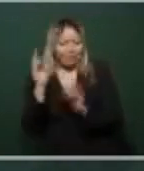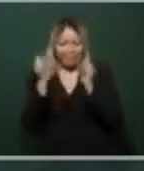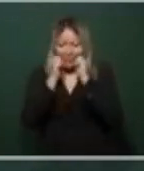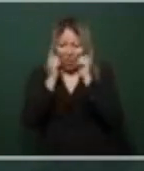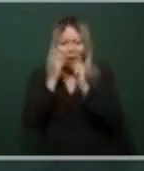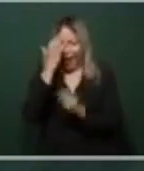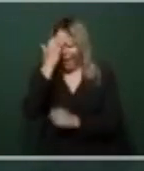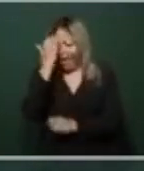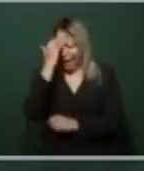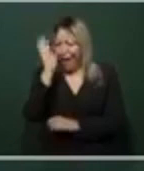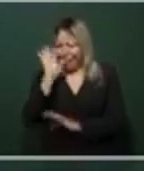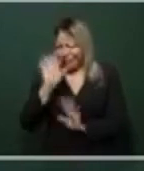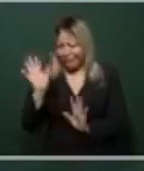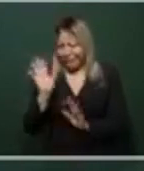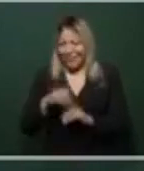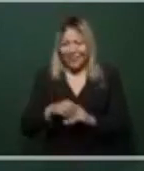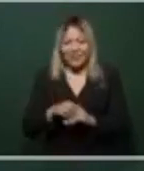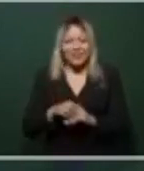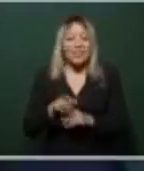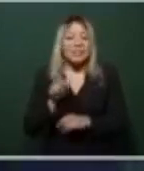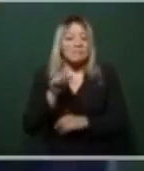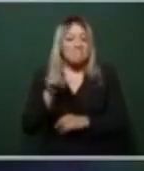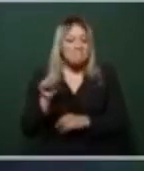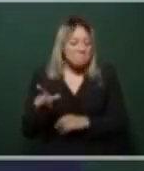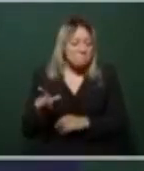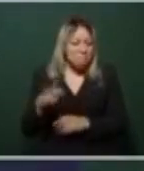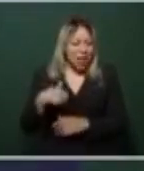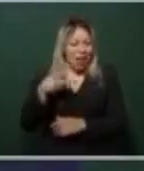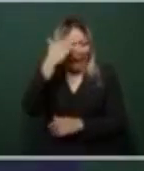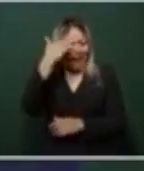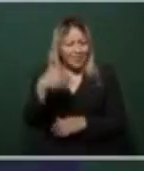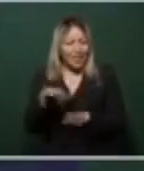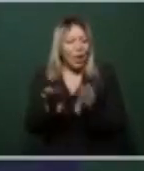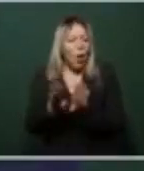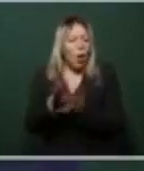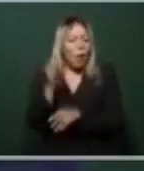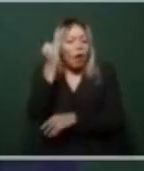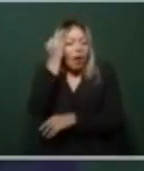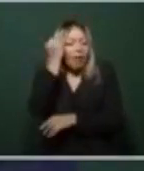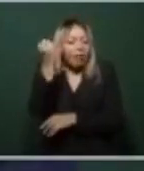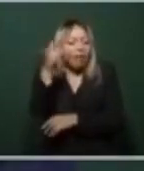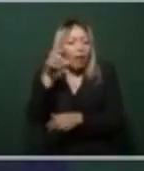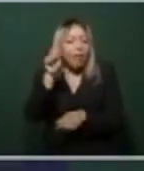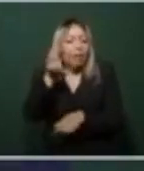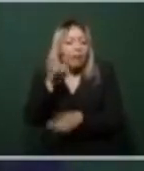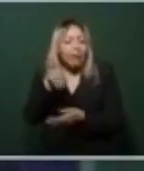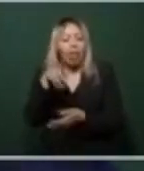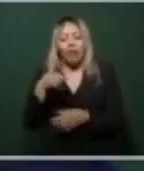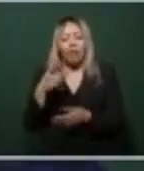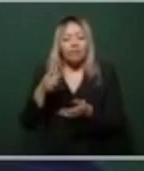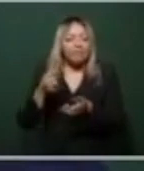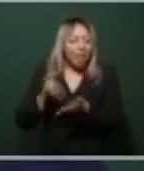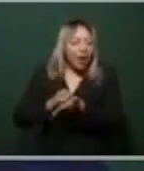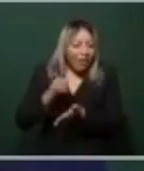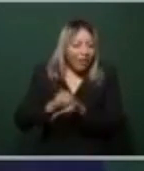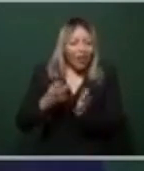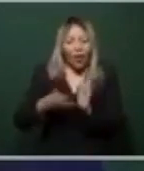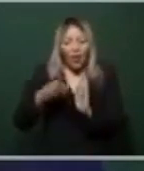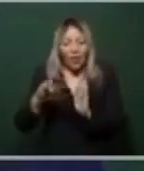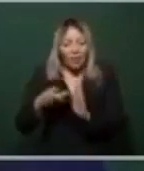Ya sé que traen esa estrategia, esa cantaleta, que no